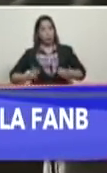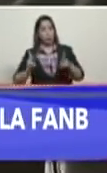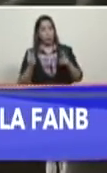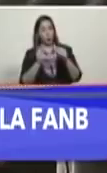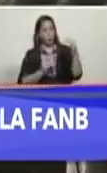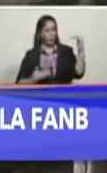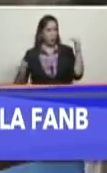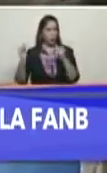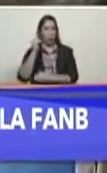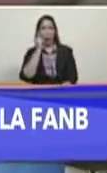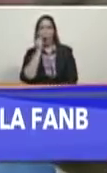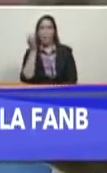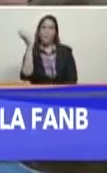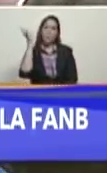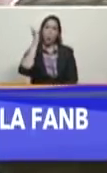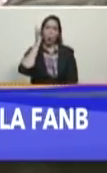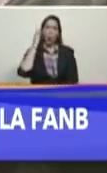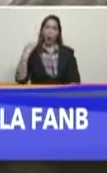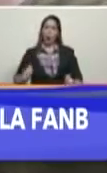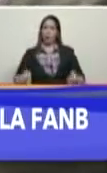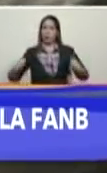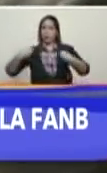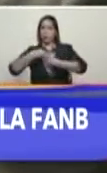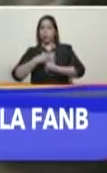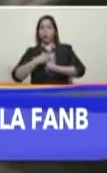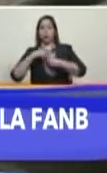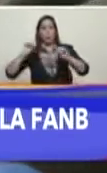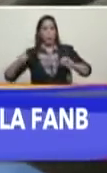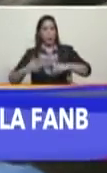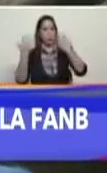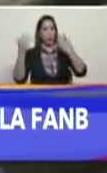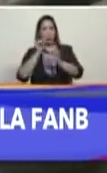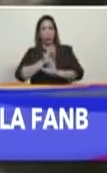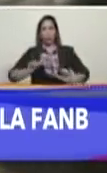estos hombres y mujeres de uniforme de la gloriosa Armada